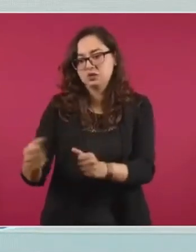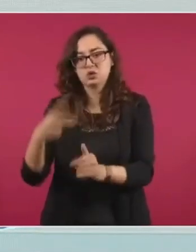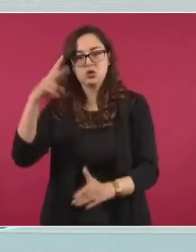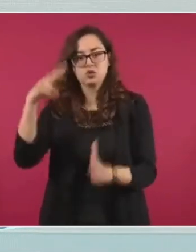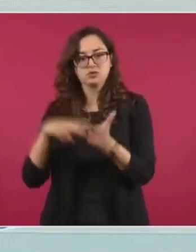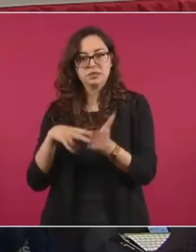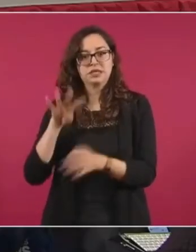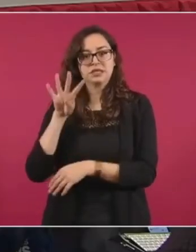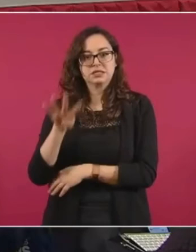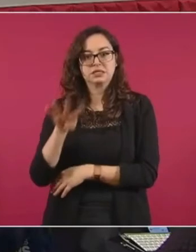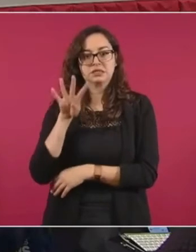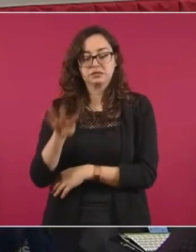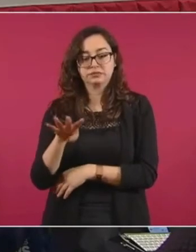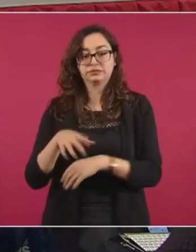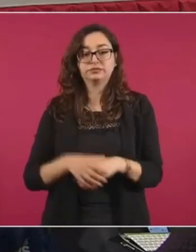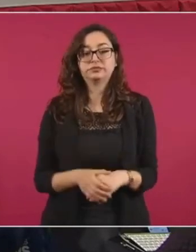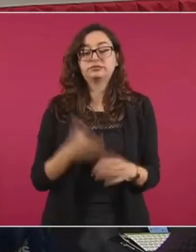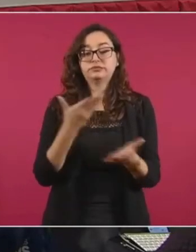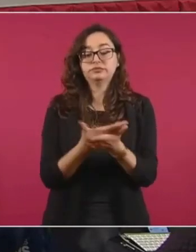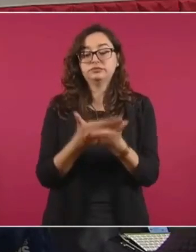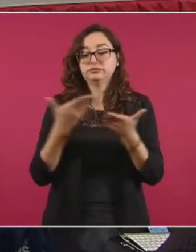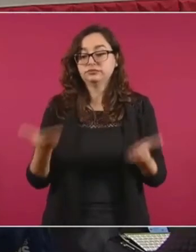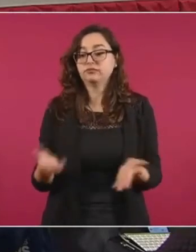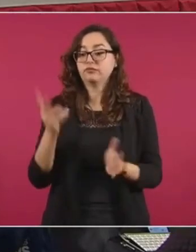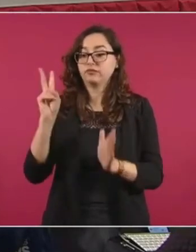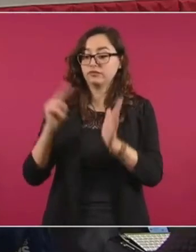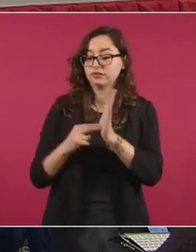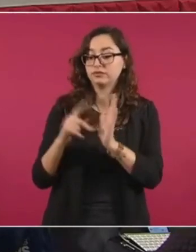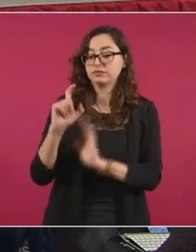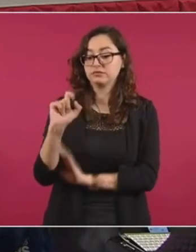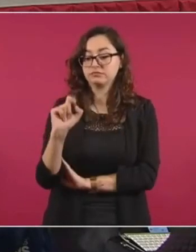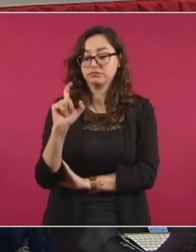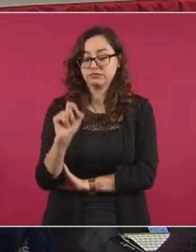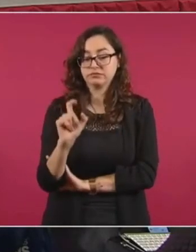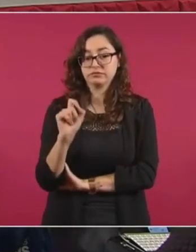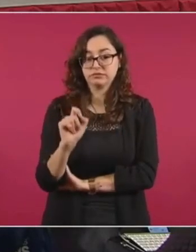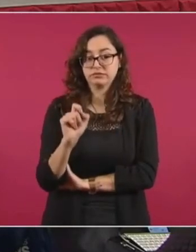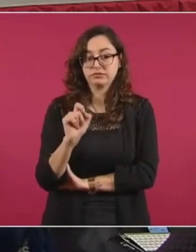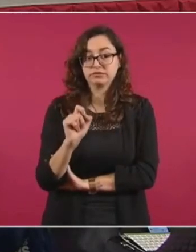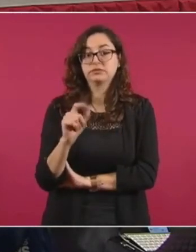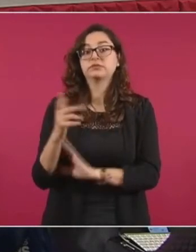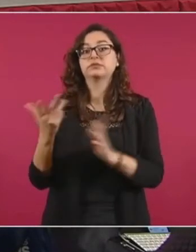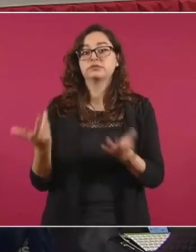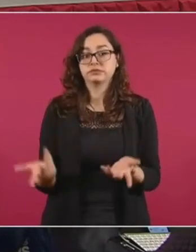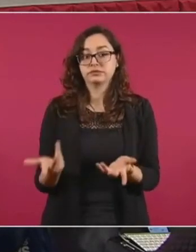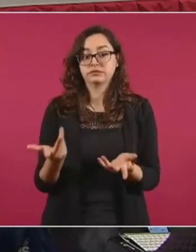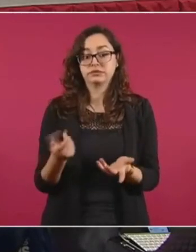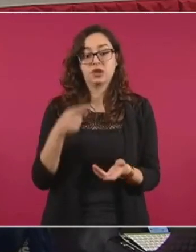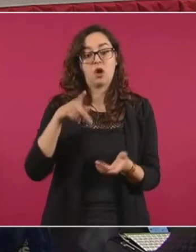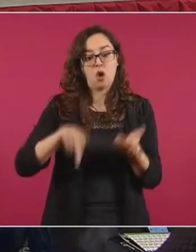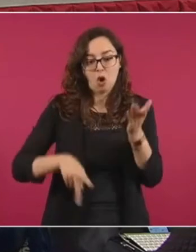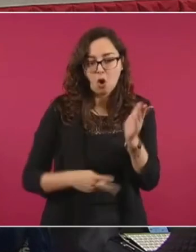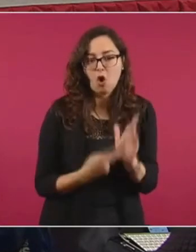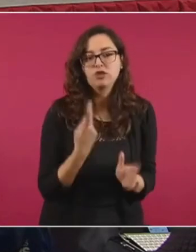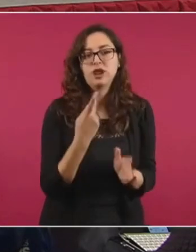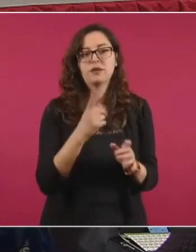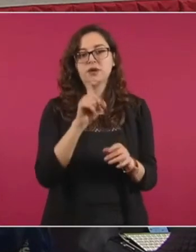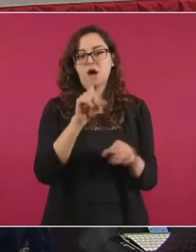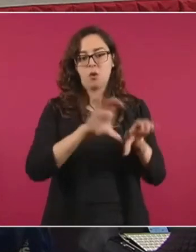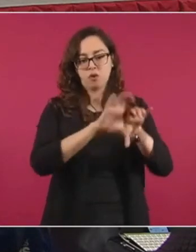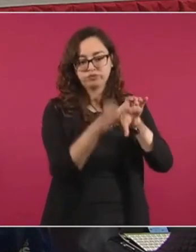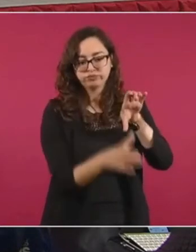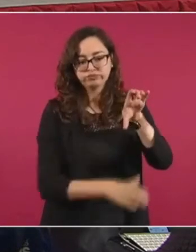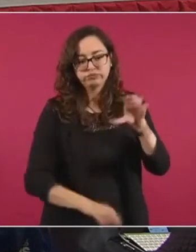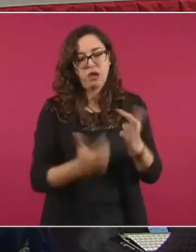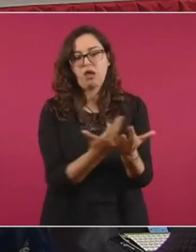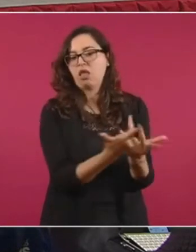2019. Y en el 2020 hubo un proyecto de línea de drenaje colapsada nuevamente de la